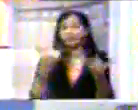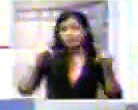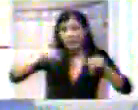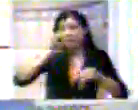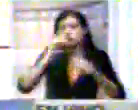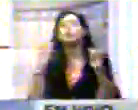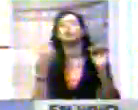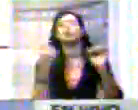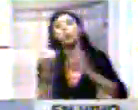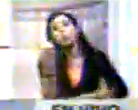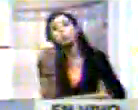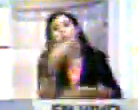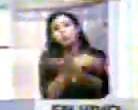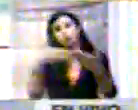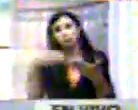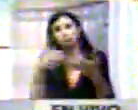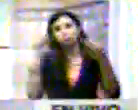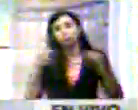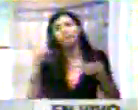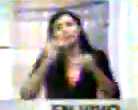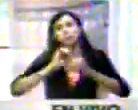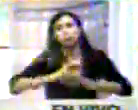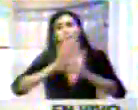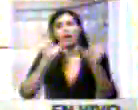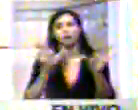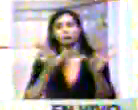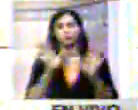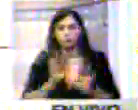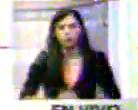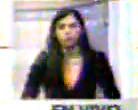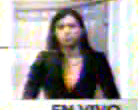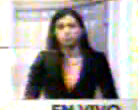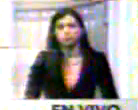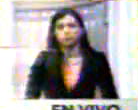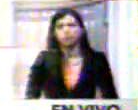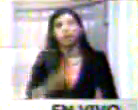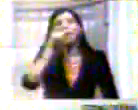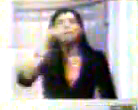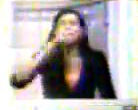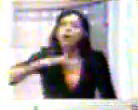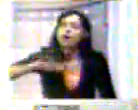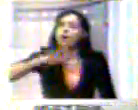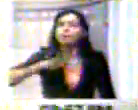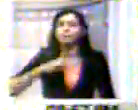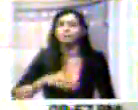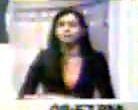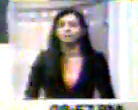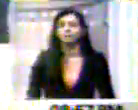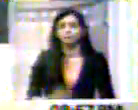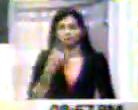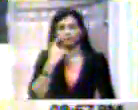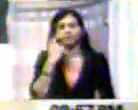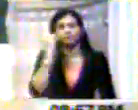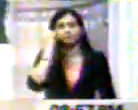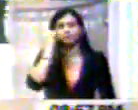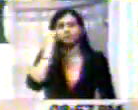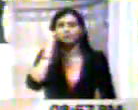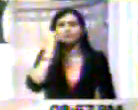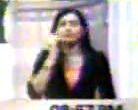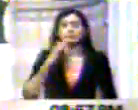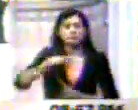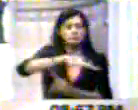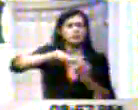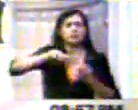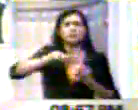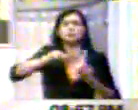Son datos muy contundentes de, bueno, un pueblo que enfrenta una